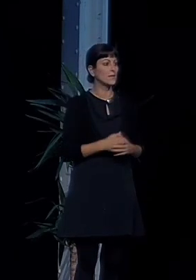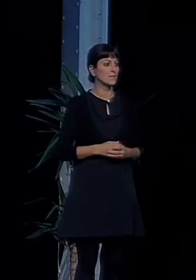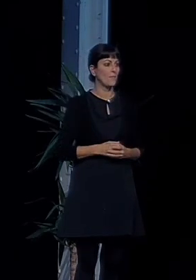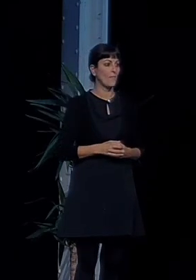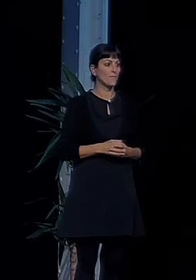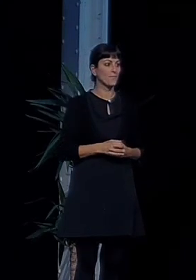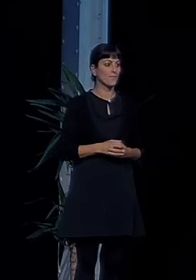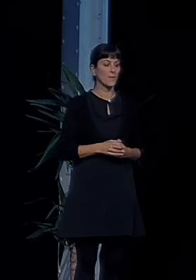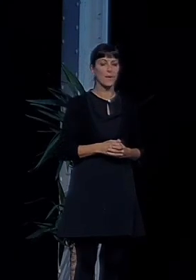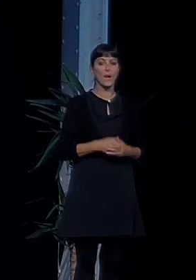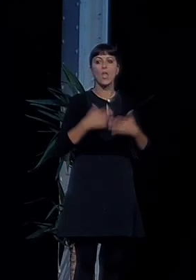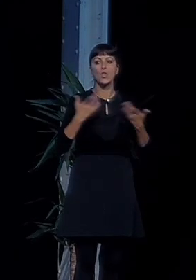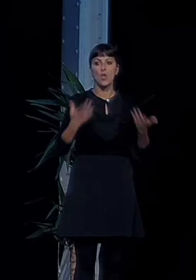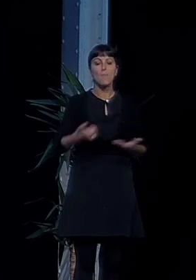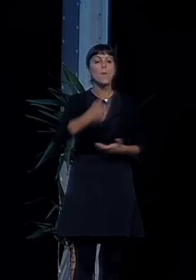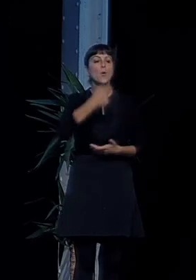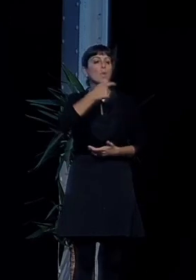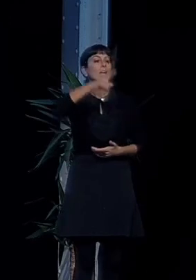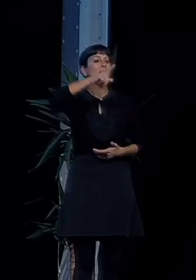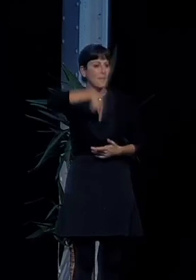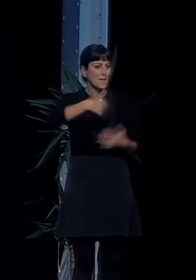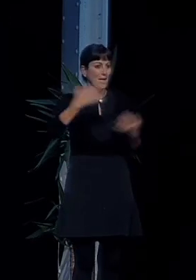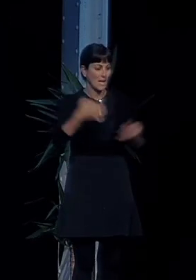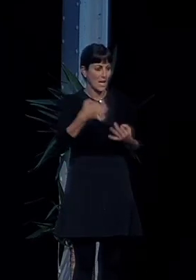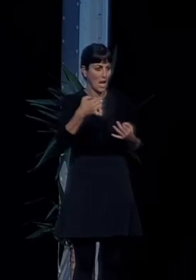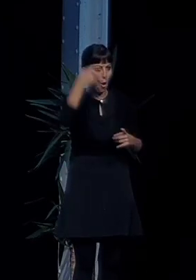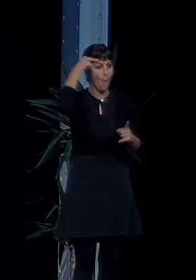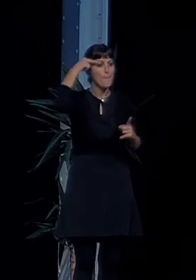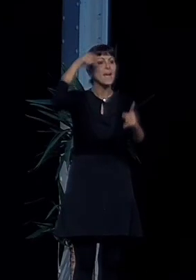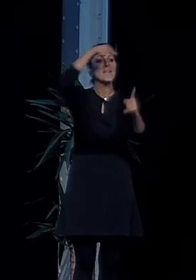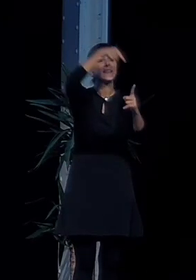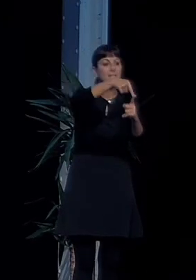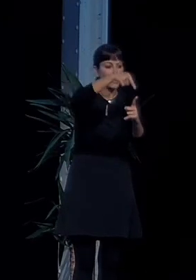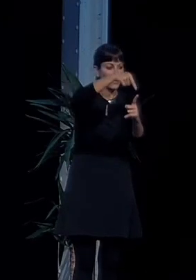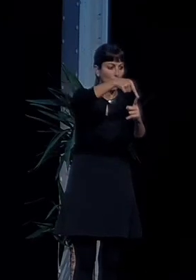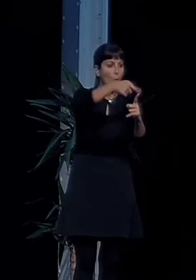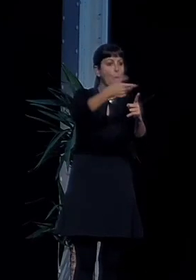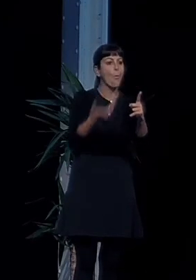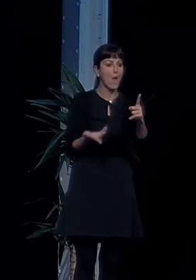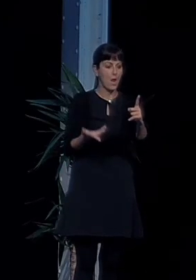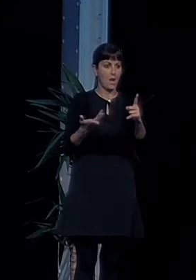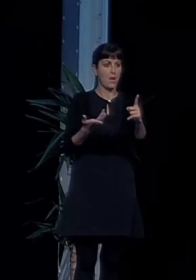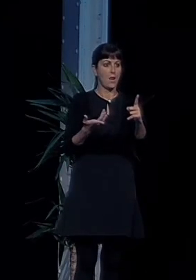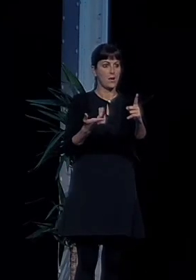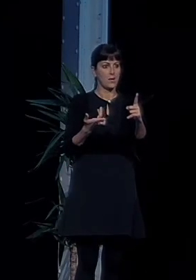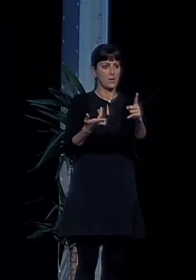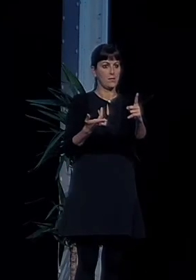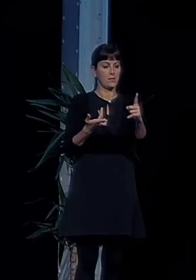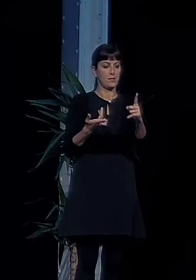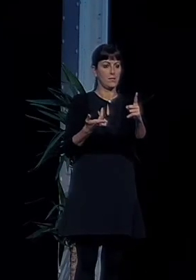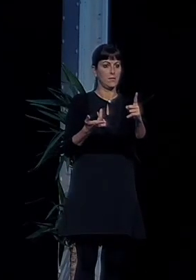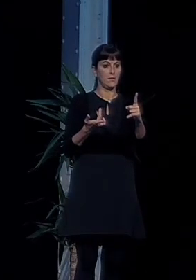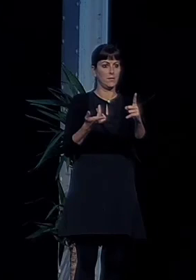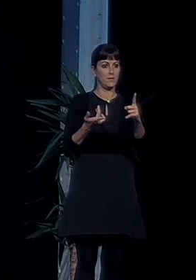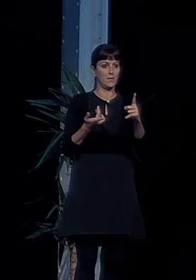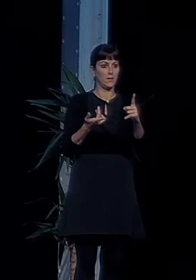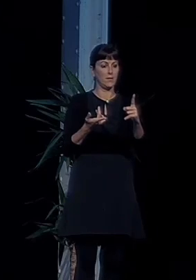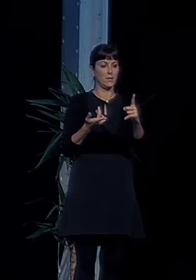y me gustaría también diferenciar entre el objetivo, ¿no? Porque siempre decimos que el feminismo, que